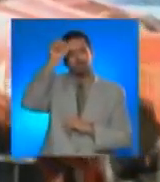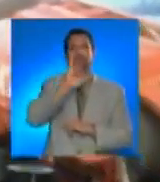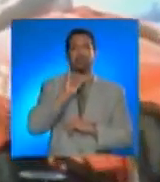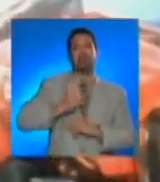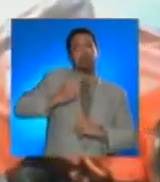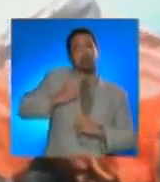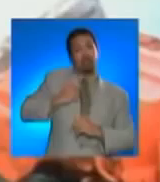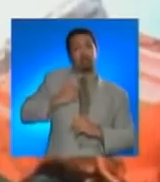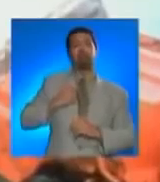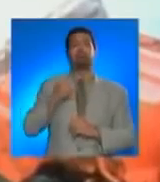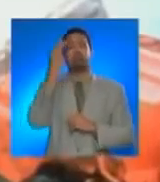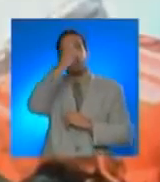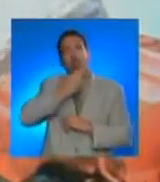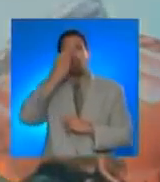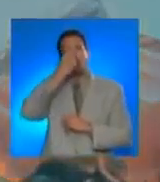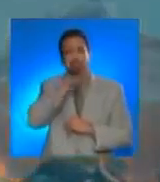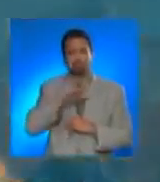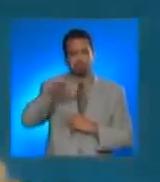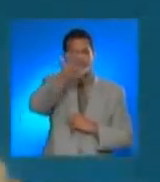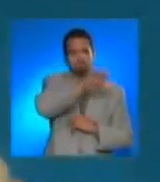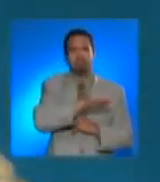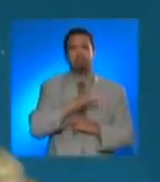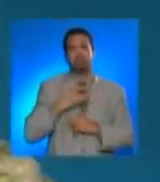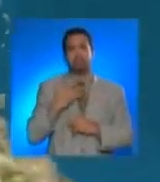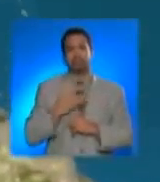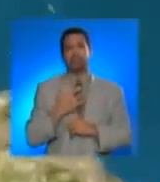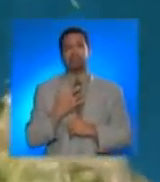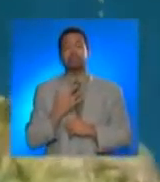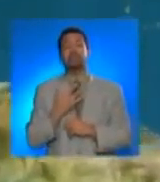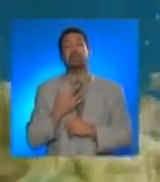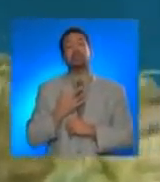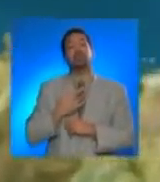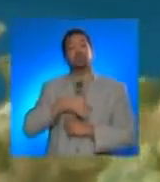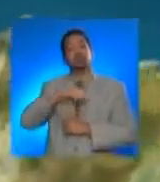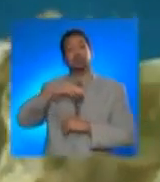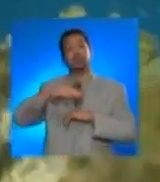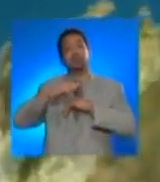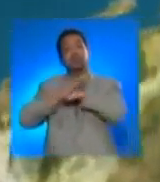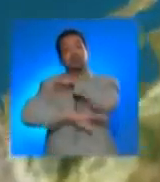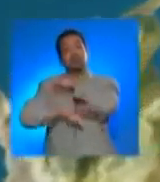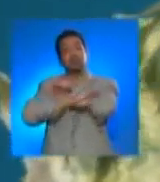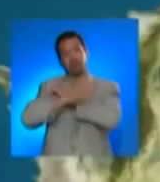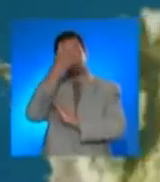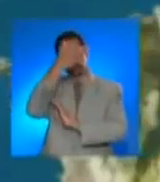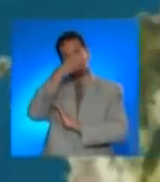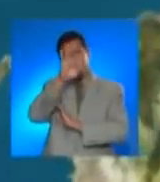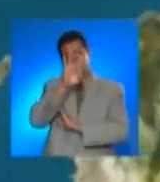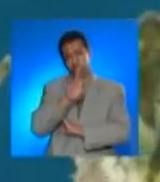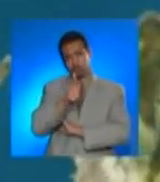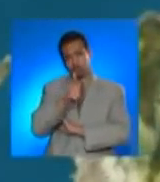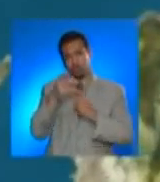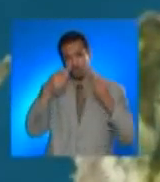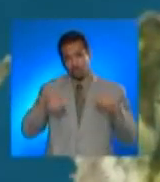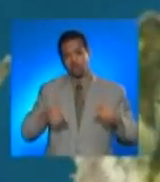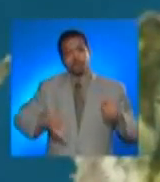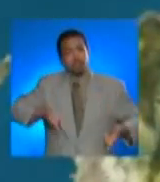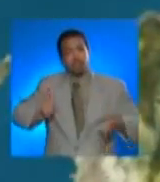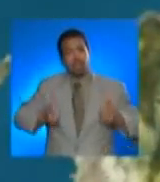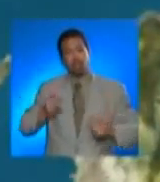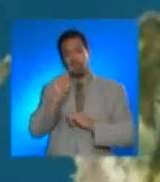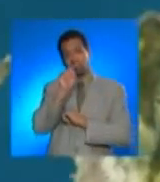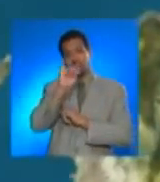de 1964 a las 5:36 de la tarde. En algunos sitios, el terremoto se sintió por varios minutos. El